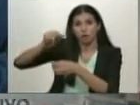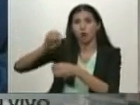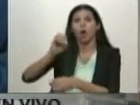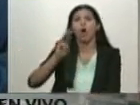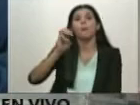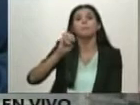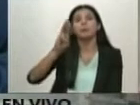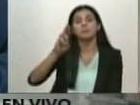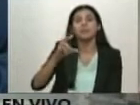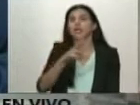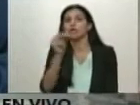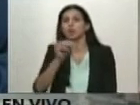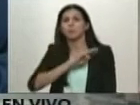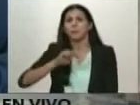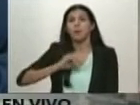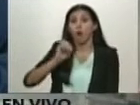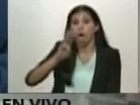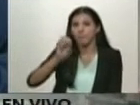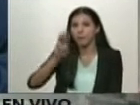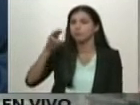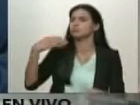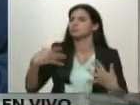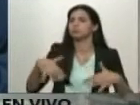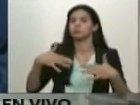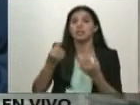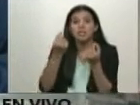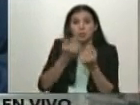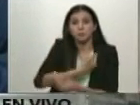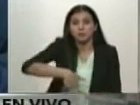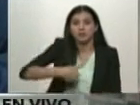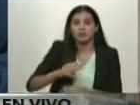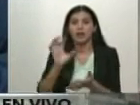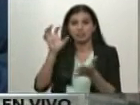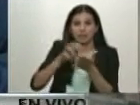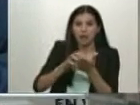y no OPEP. Ningún jefe de Estado ni de gobierno